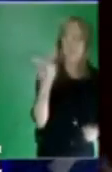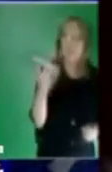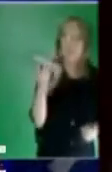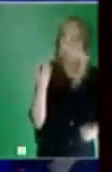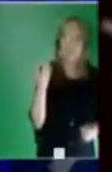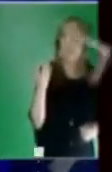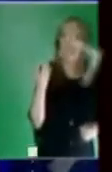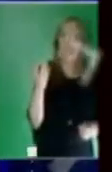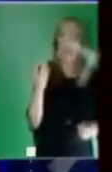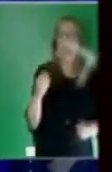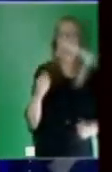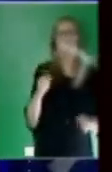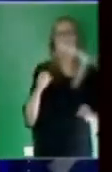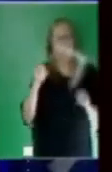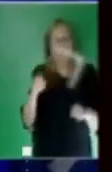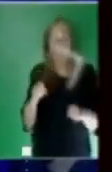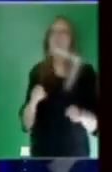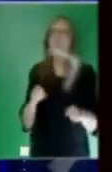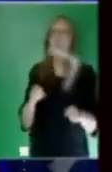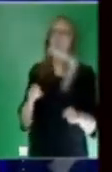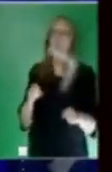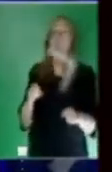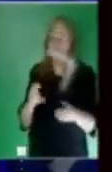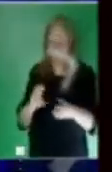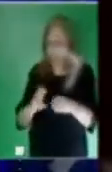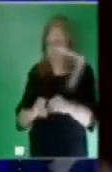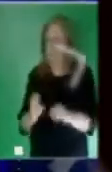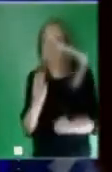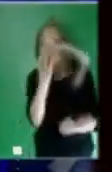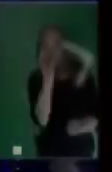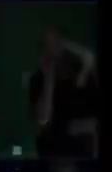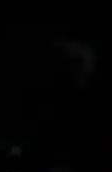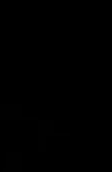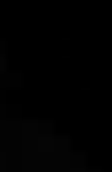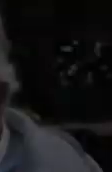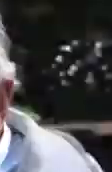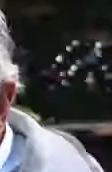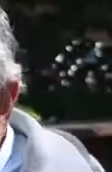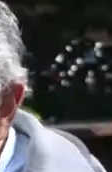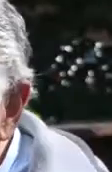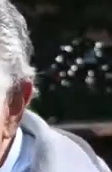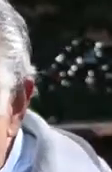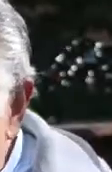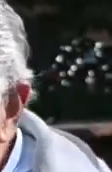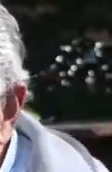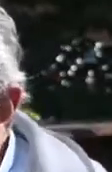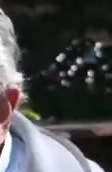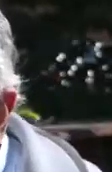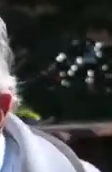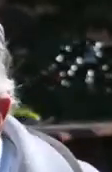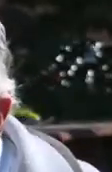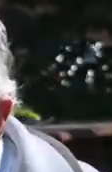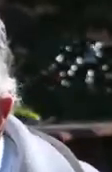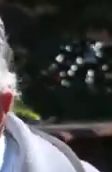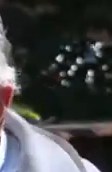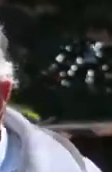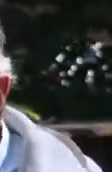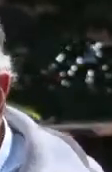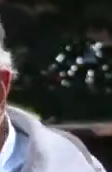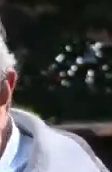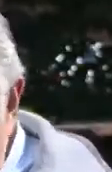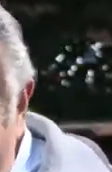de uso y tire, y estamos en un círculo vicioso. La gente no atiende por